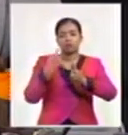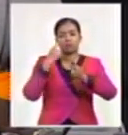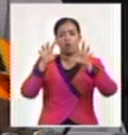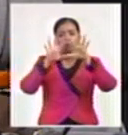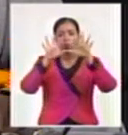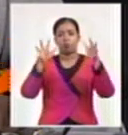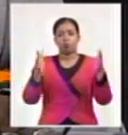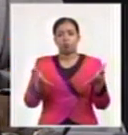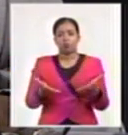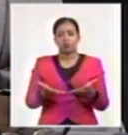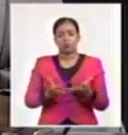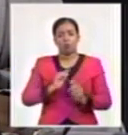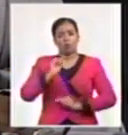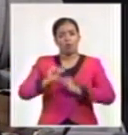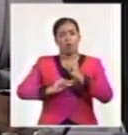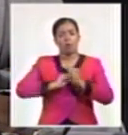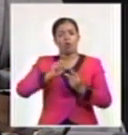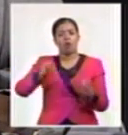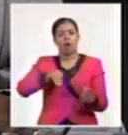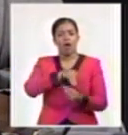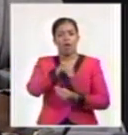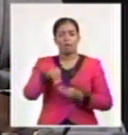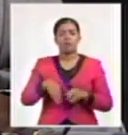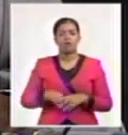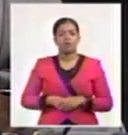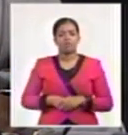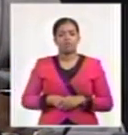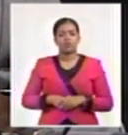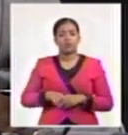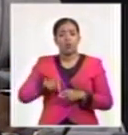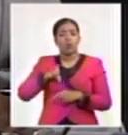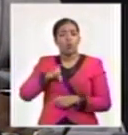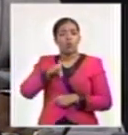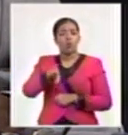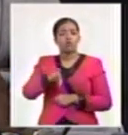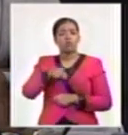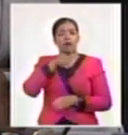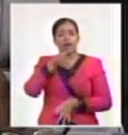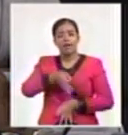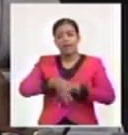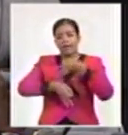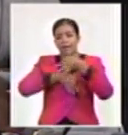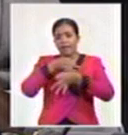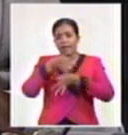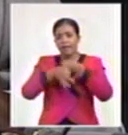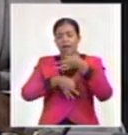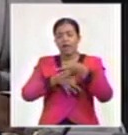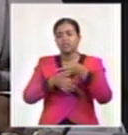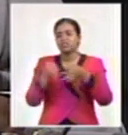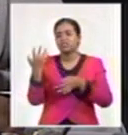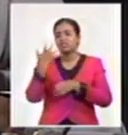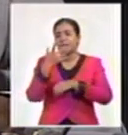El último en expresarse en esa dirección fue el presidente Biden.